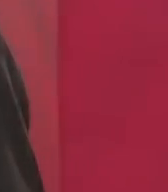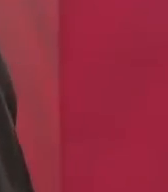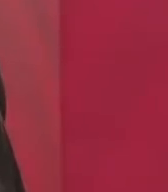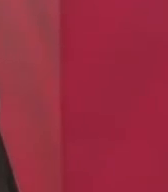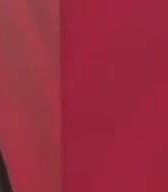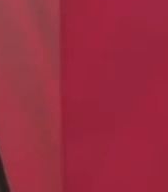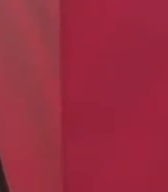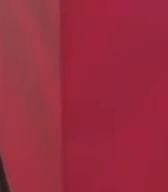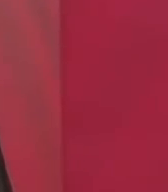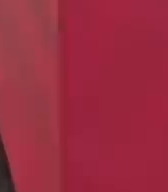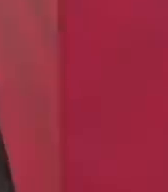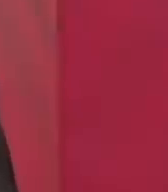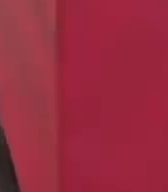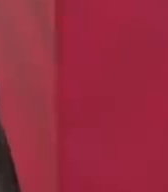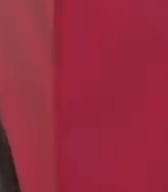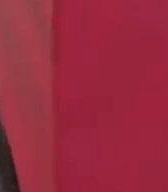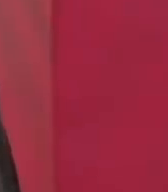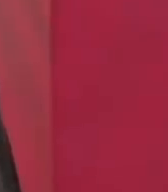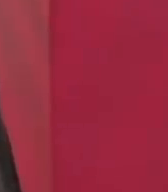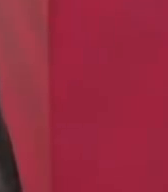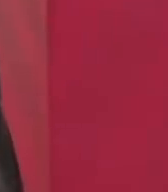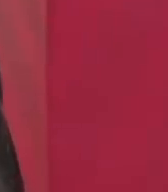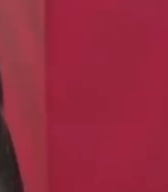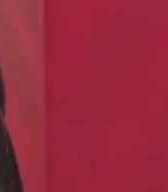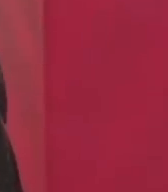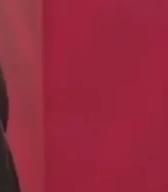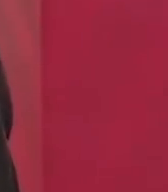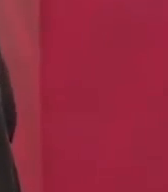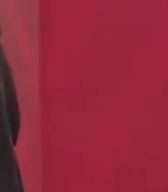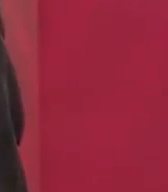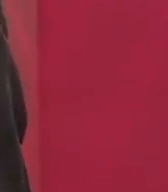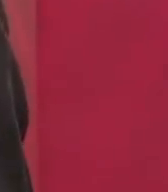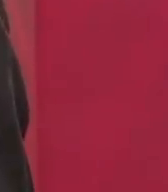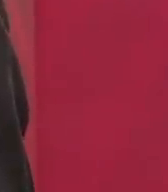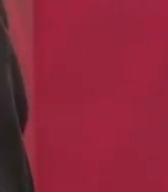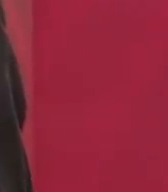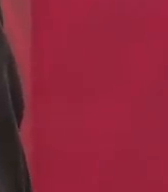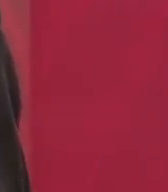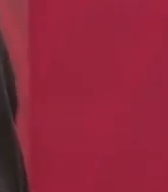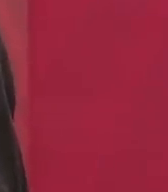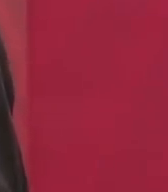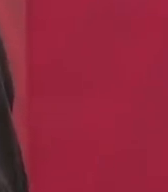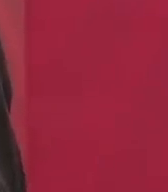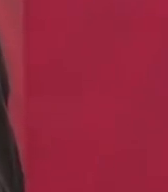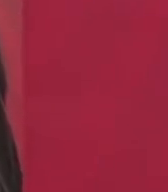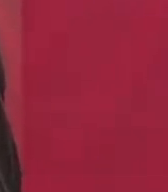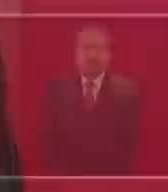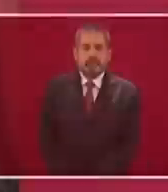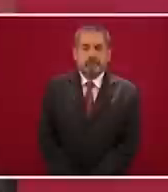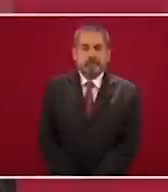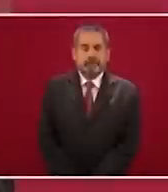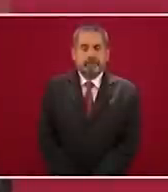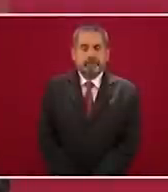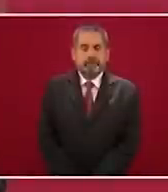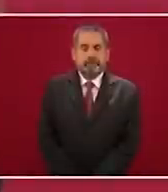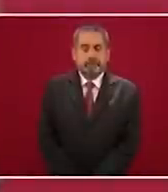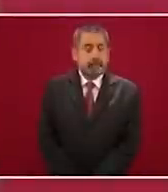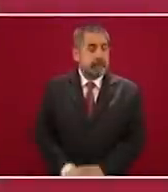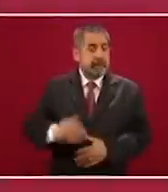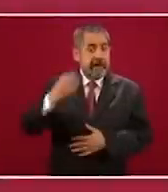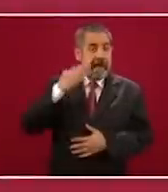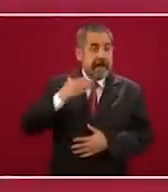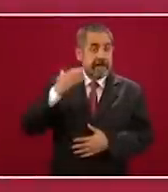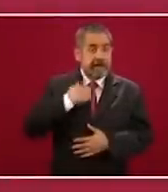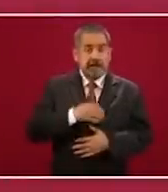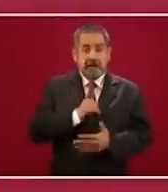aplicar, que es legal, pero eran muchas las devoluciones que se